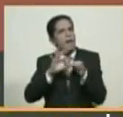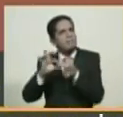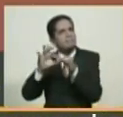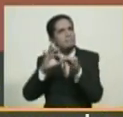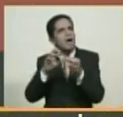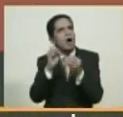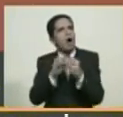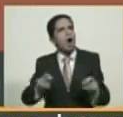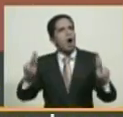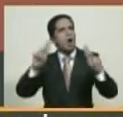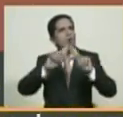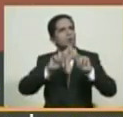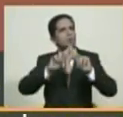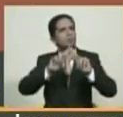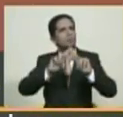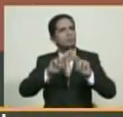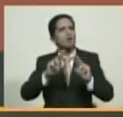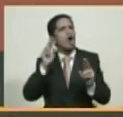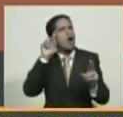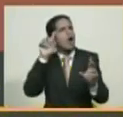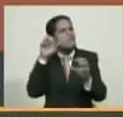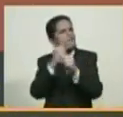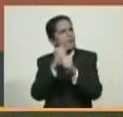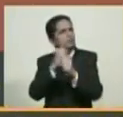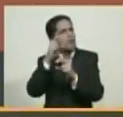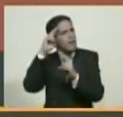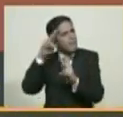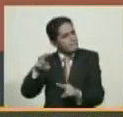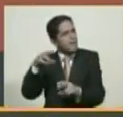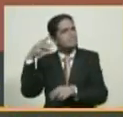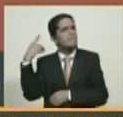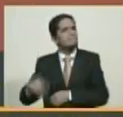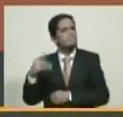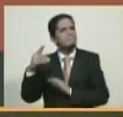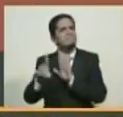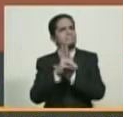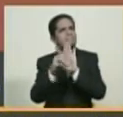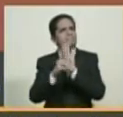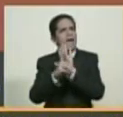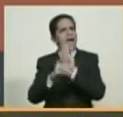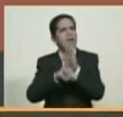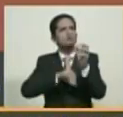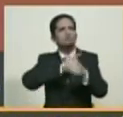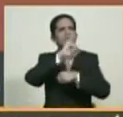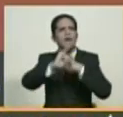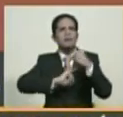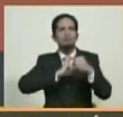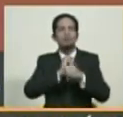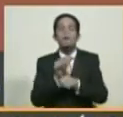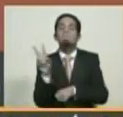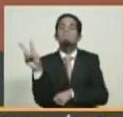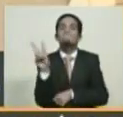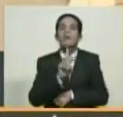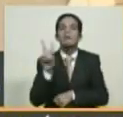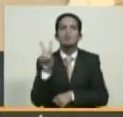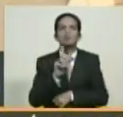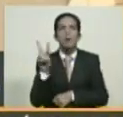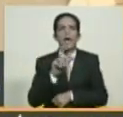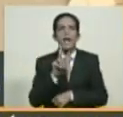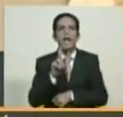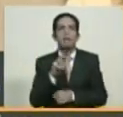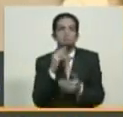Unidas. Confiamos en que se respete el derecho internacional público. Venezuela es un país que siempre ha estado a la vanguardia en